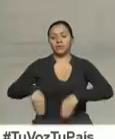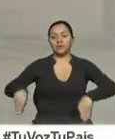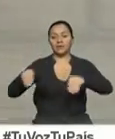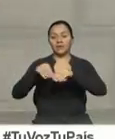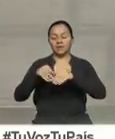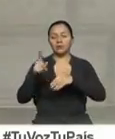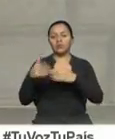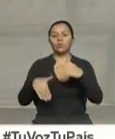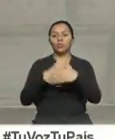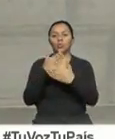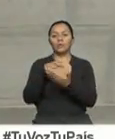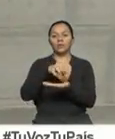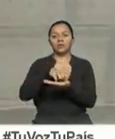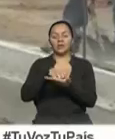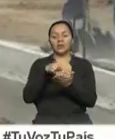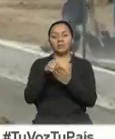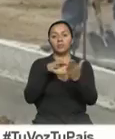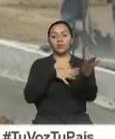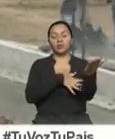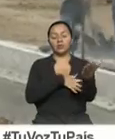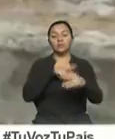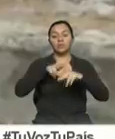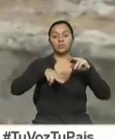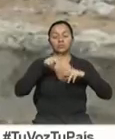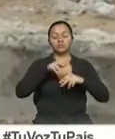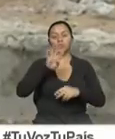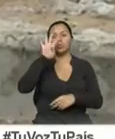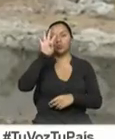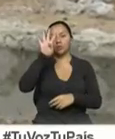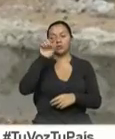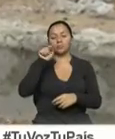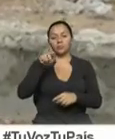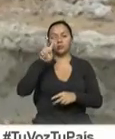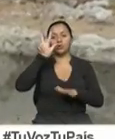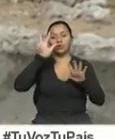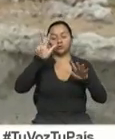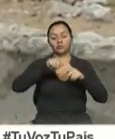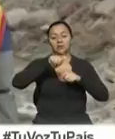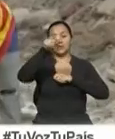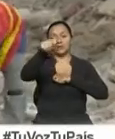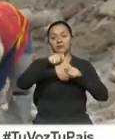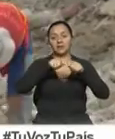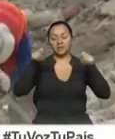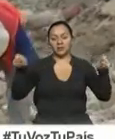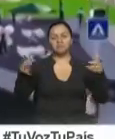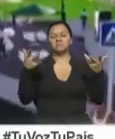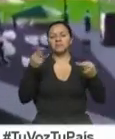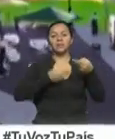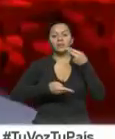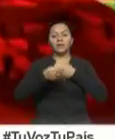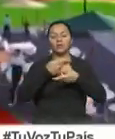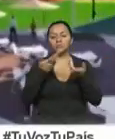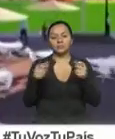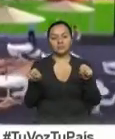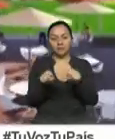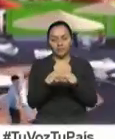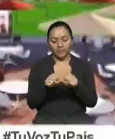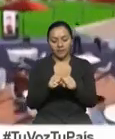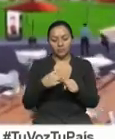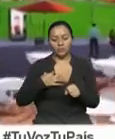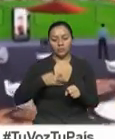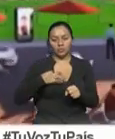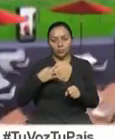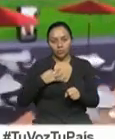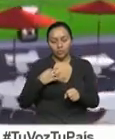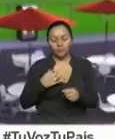Tarqui tiene un área de construcción de 4.8 hectáreas y contará con negocios de vestimenta, calzado, alimentos, ferretería,